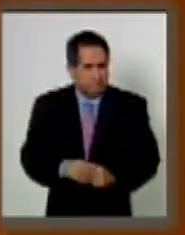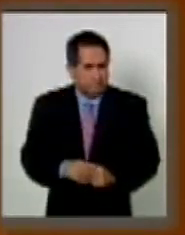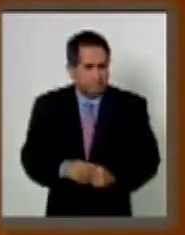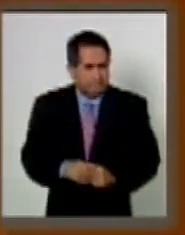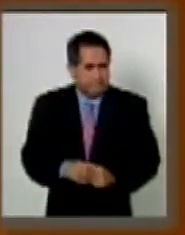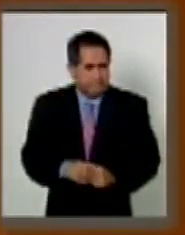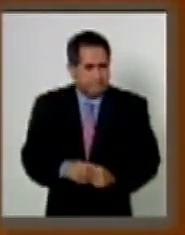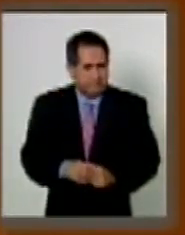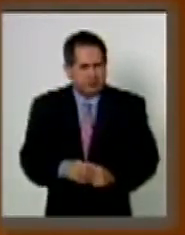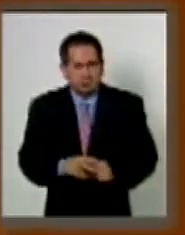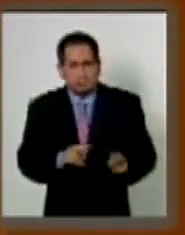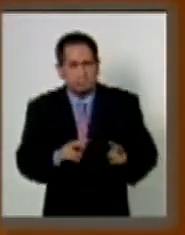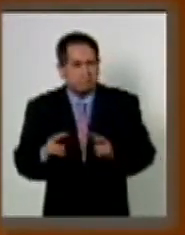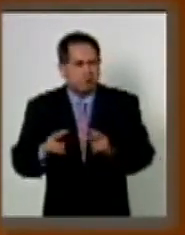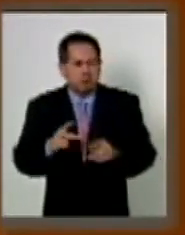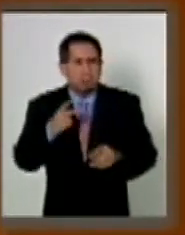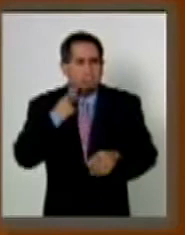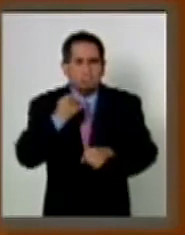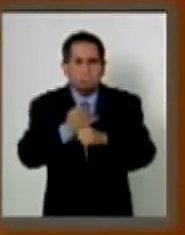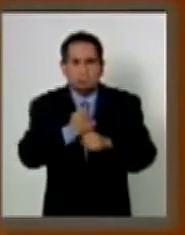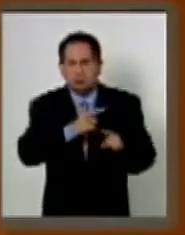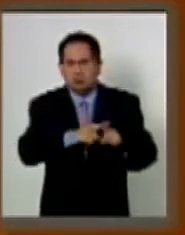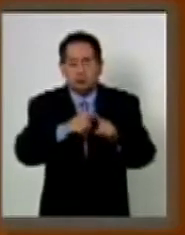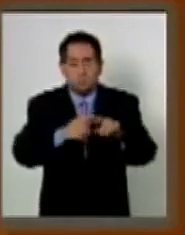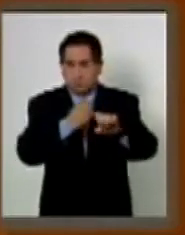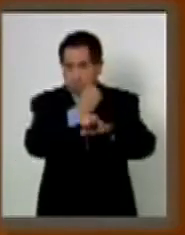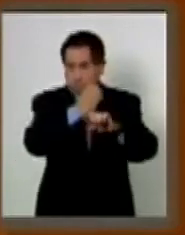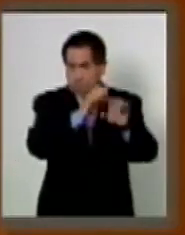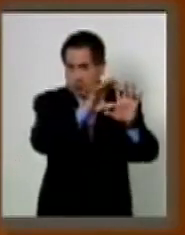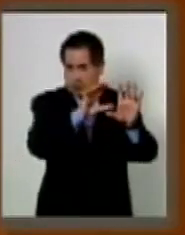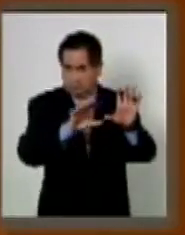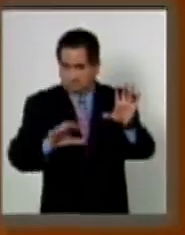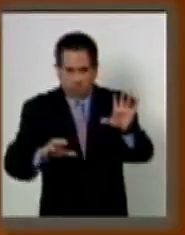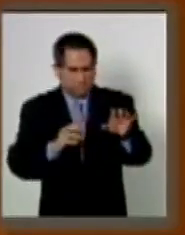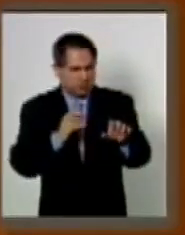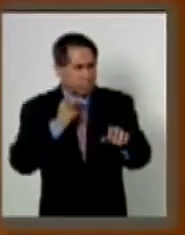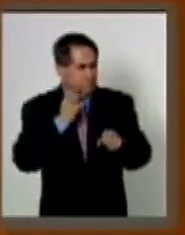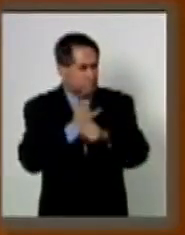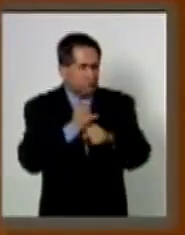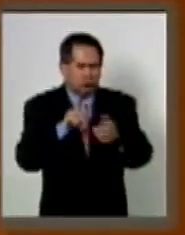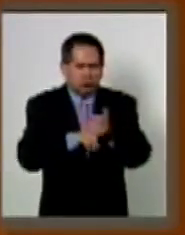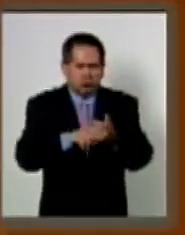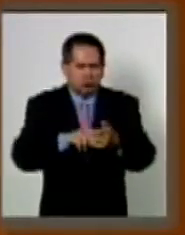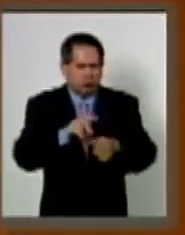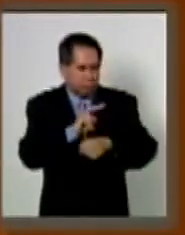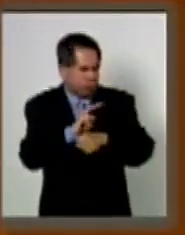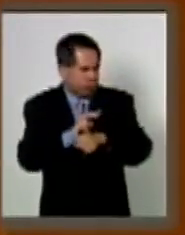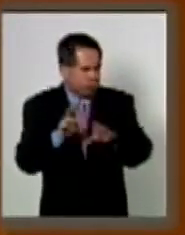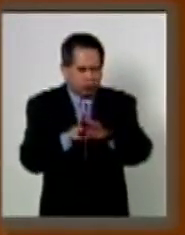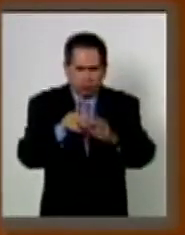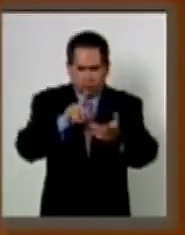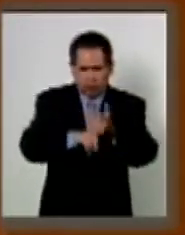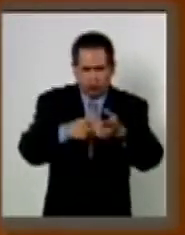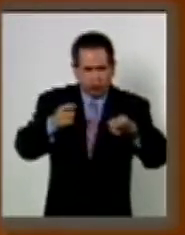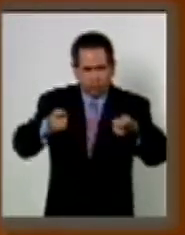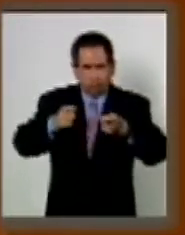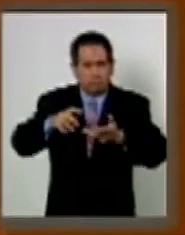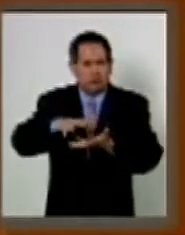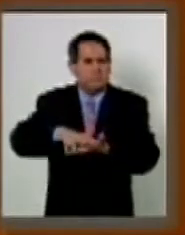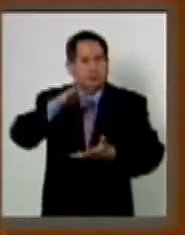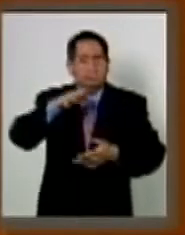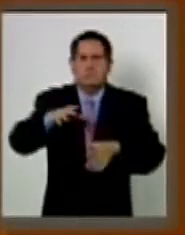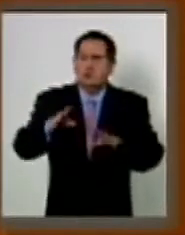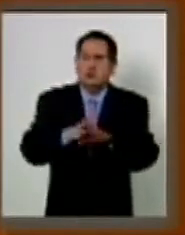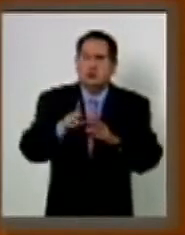¿qué es lo que están haciendo las procuradurías hoy en los estados o estas fiscalías, que en su inmensa mayoría, las que están